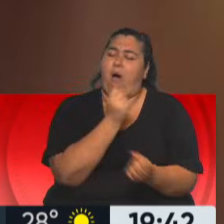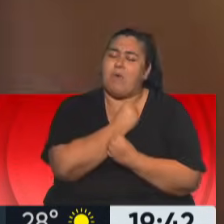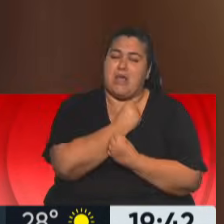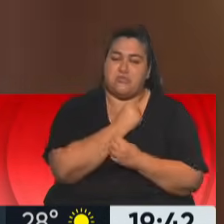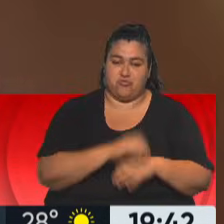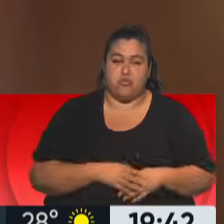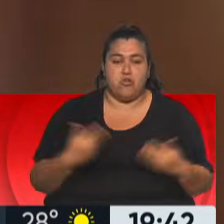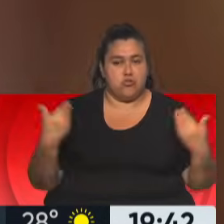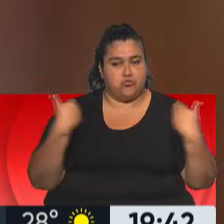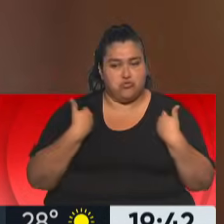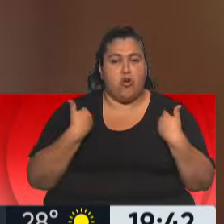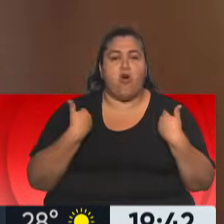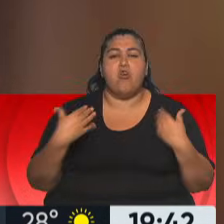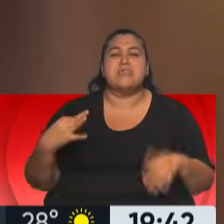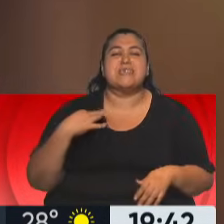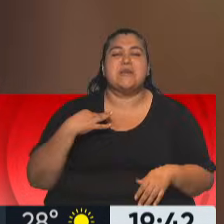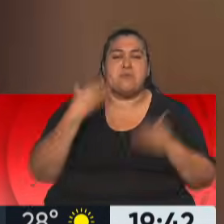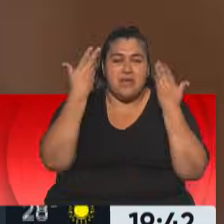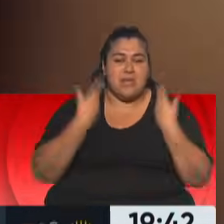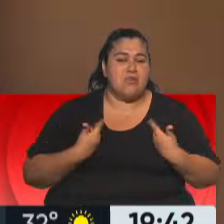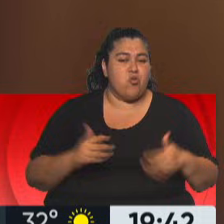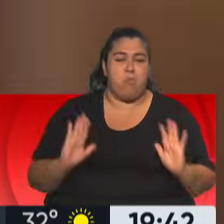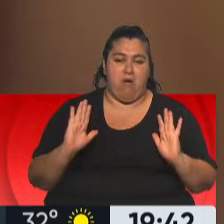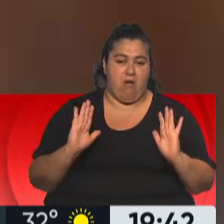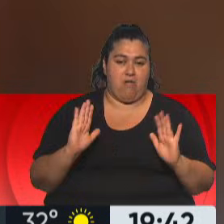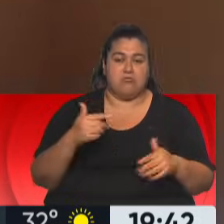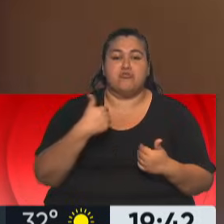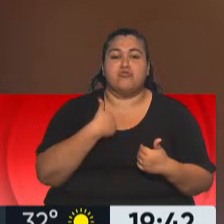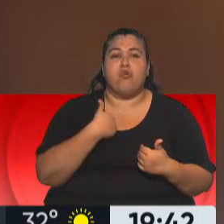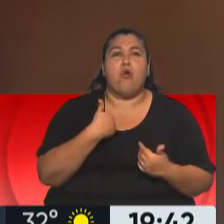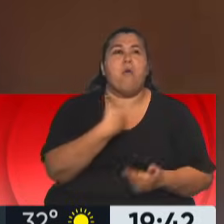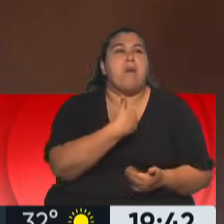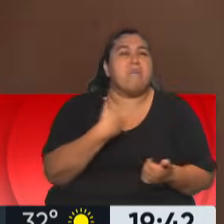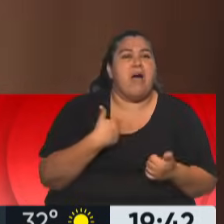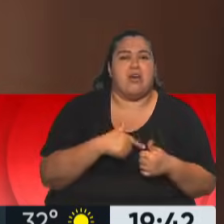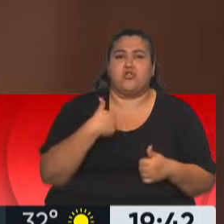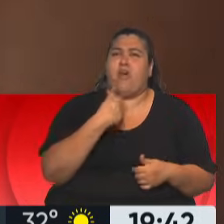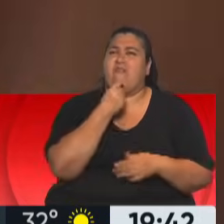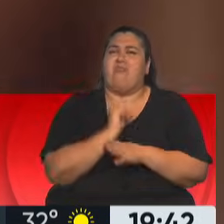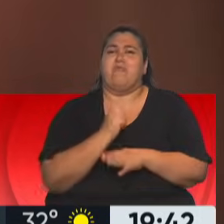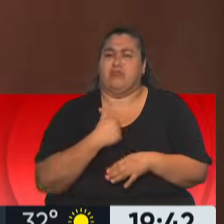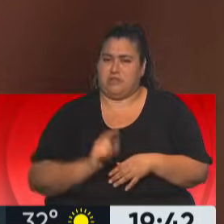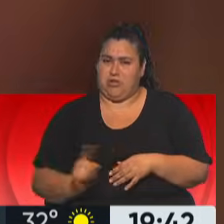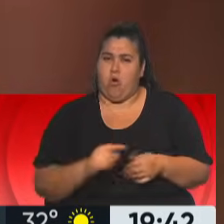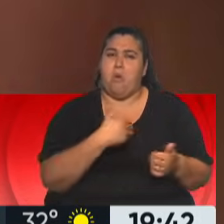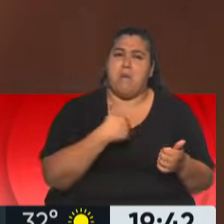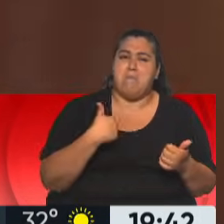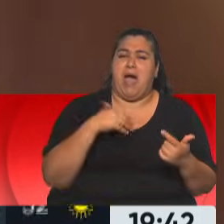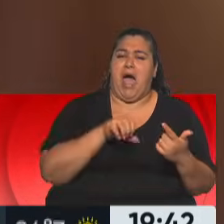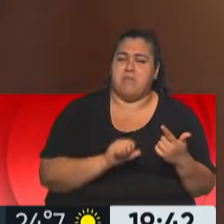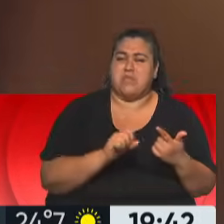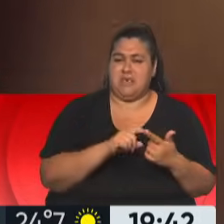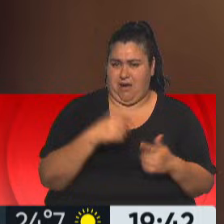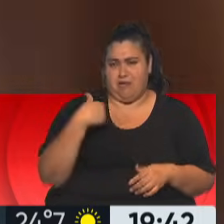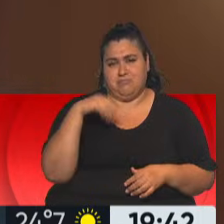Yo soy una simple ciudadana, si les hablo, les hablaría como mamá, como hija, como amiga, como Por ahí hermana. escuchamos lo que